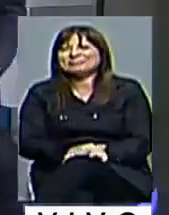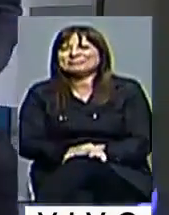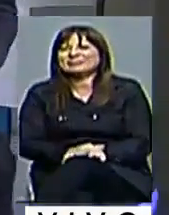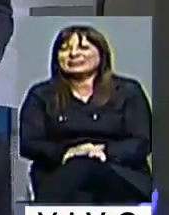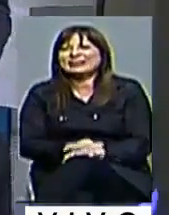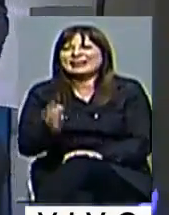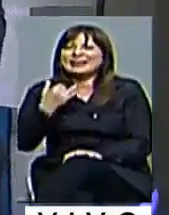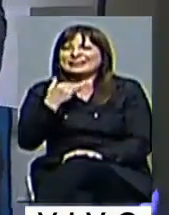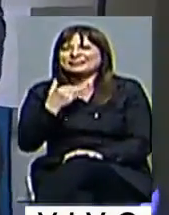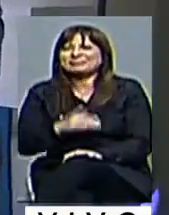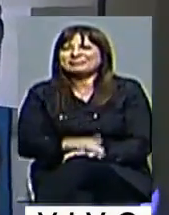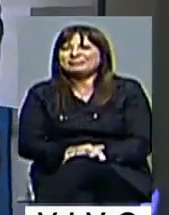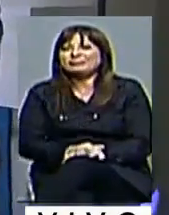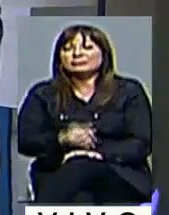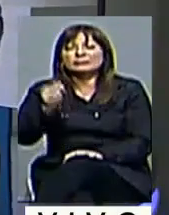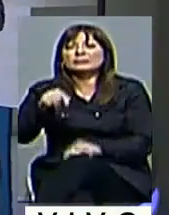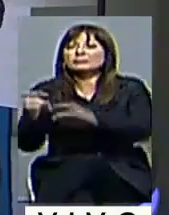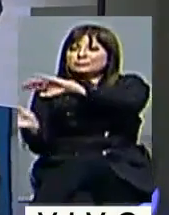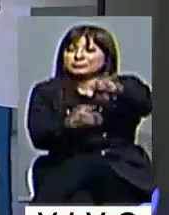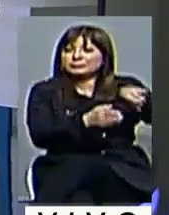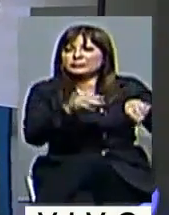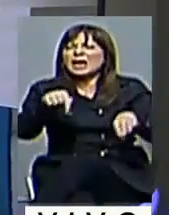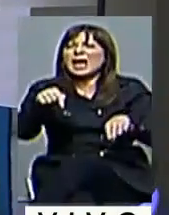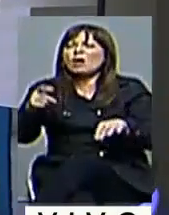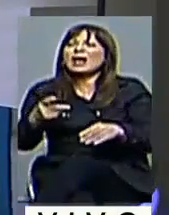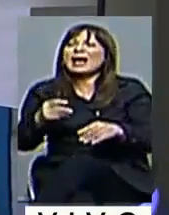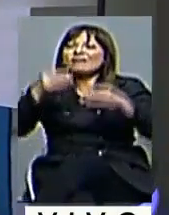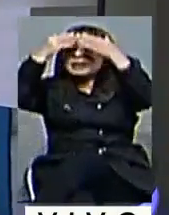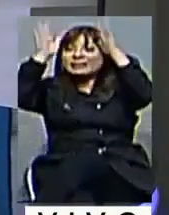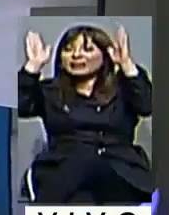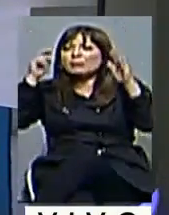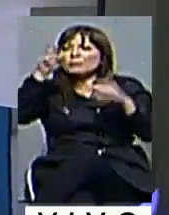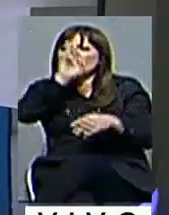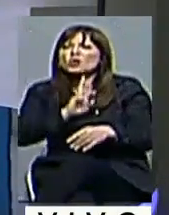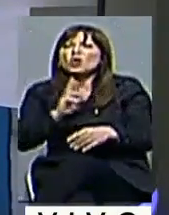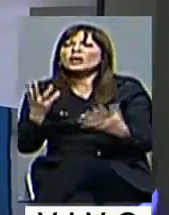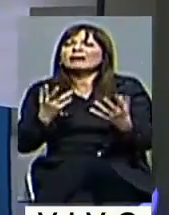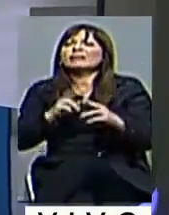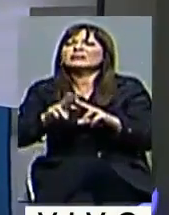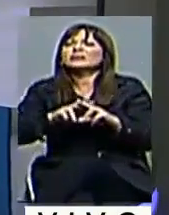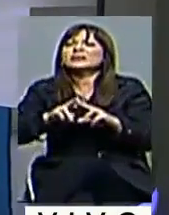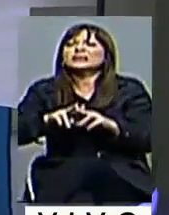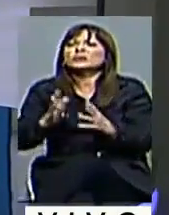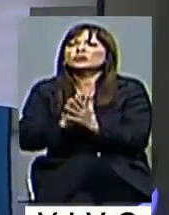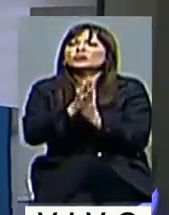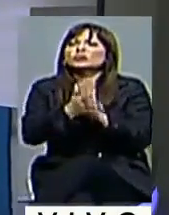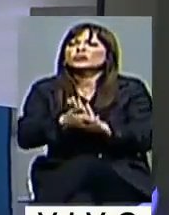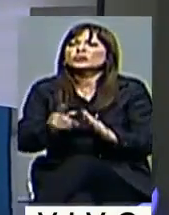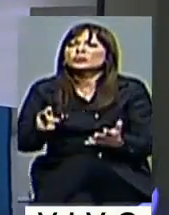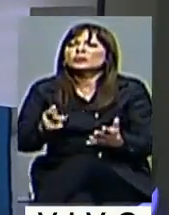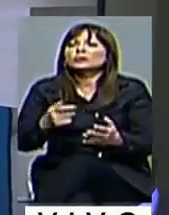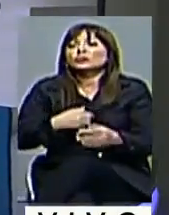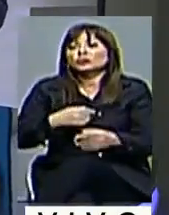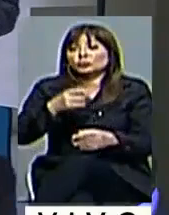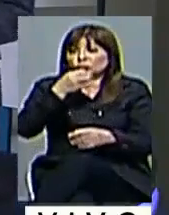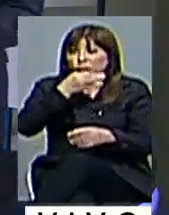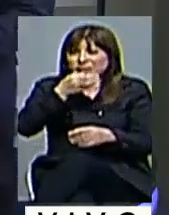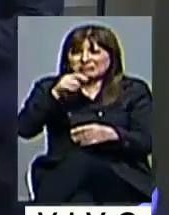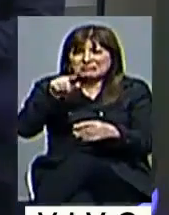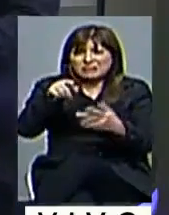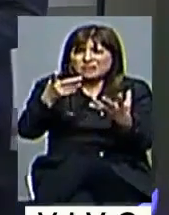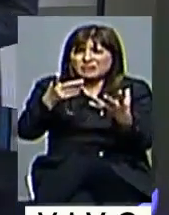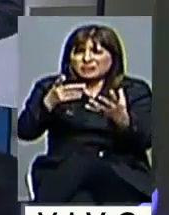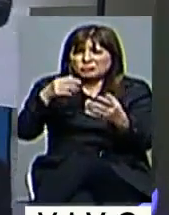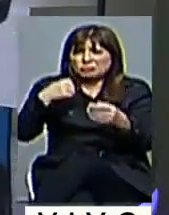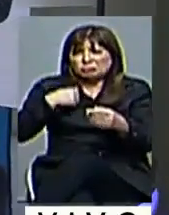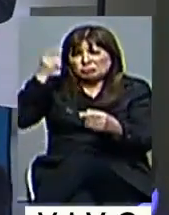Oye, bueno, y ahora, el Frente Amplio, ¿qué rol va a jugar en todo esto? Porque tú decías, estoy seguro que el Frente Amplio por algunas ideas